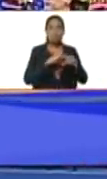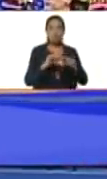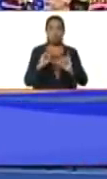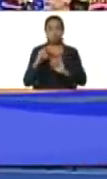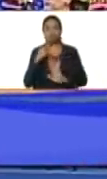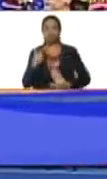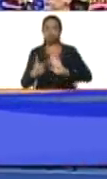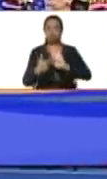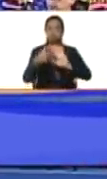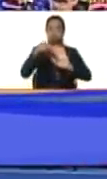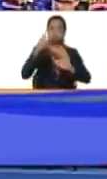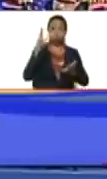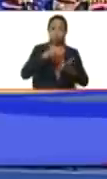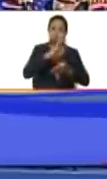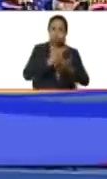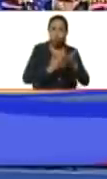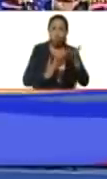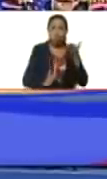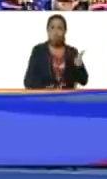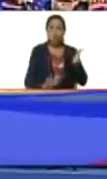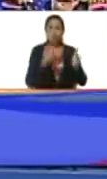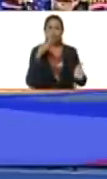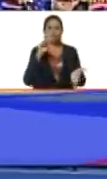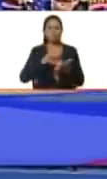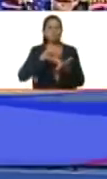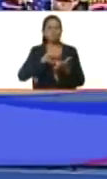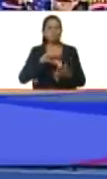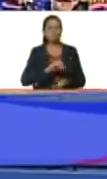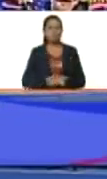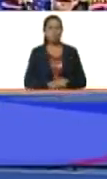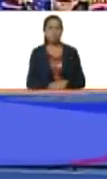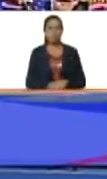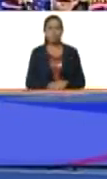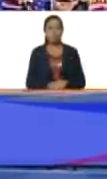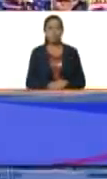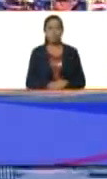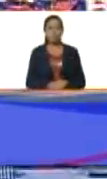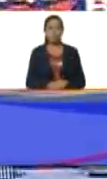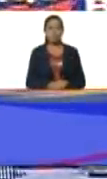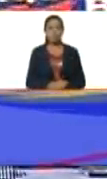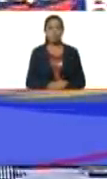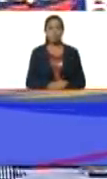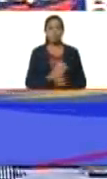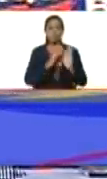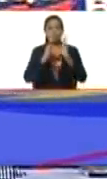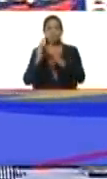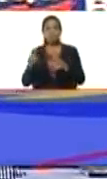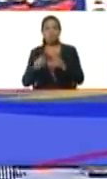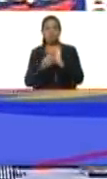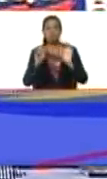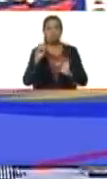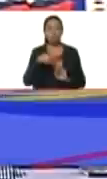presenten una propuesta central de organización,